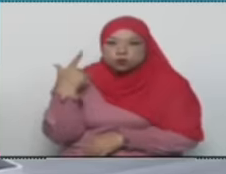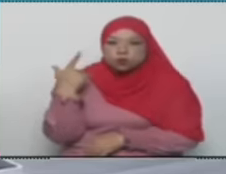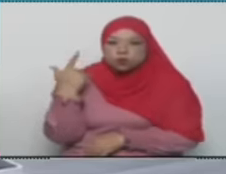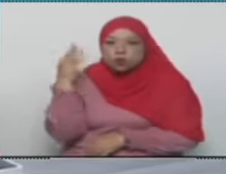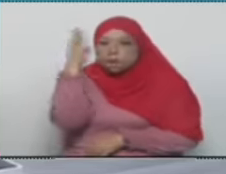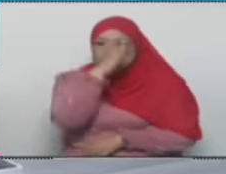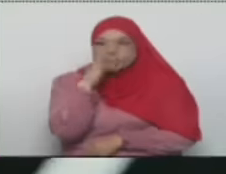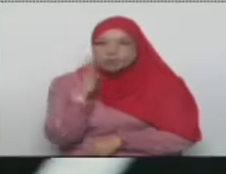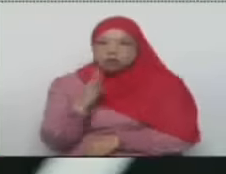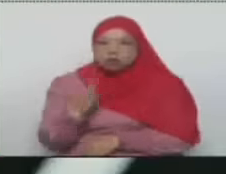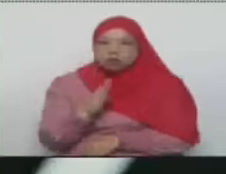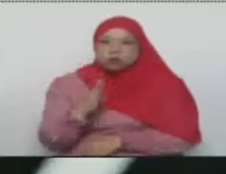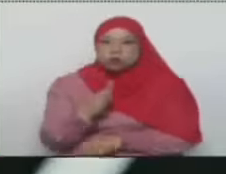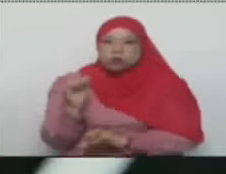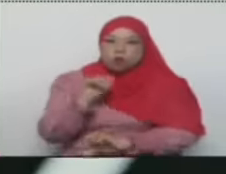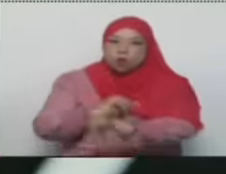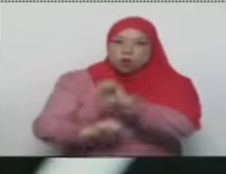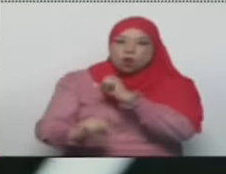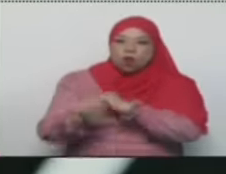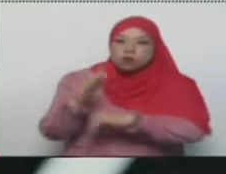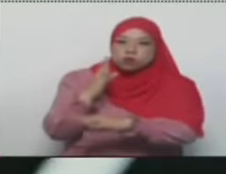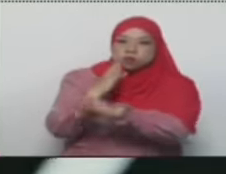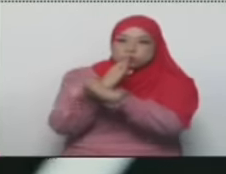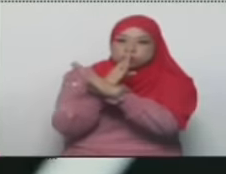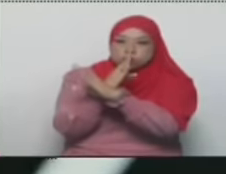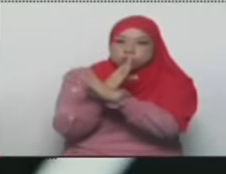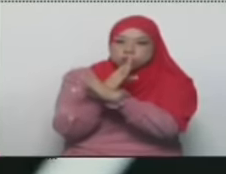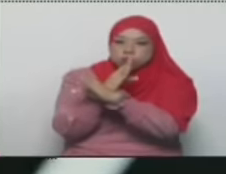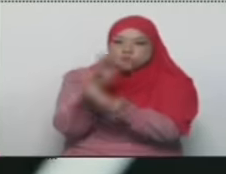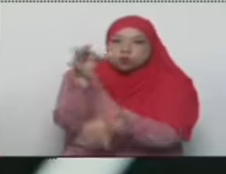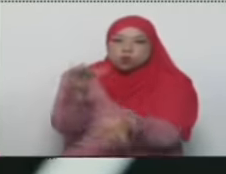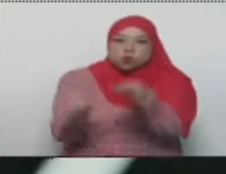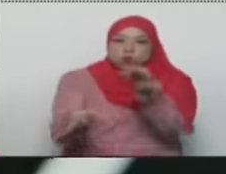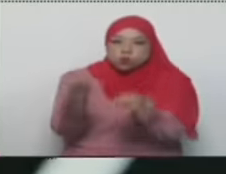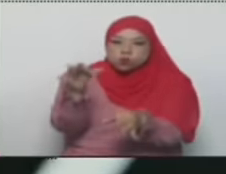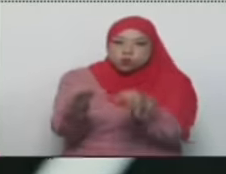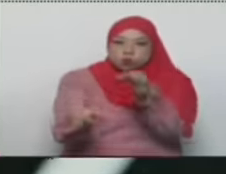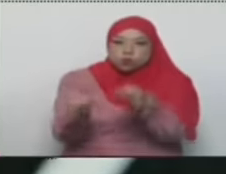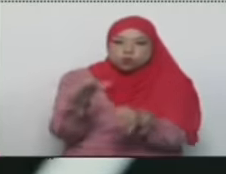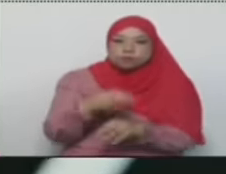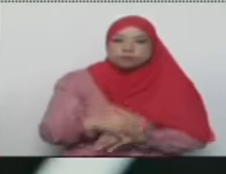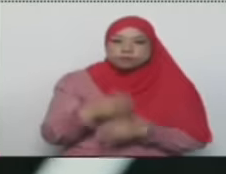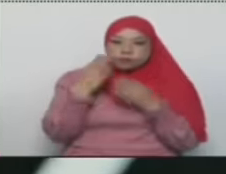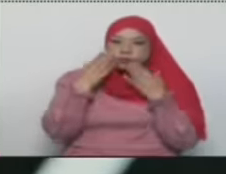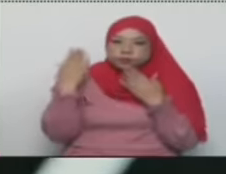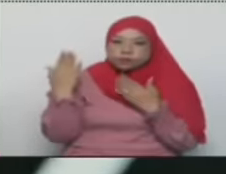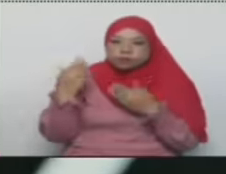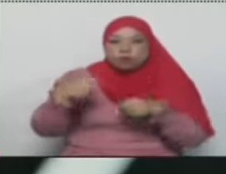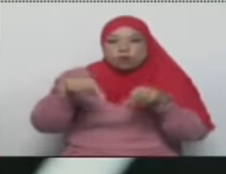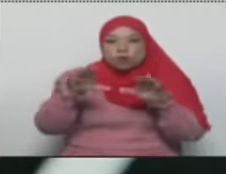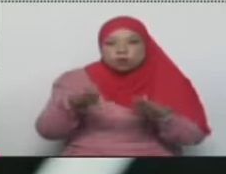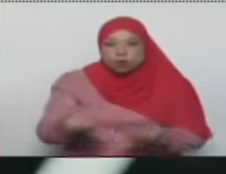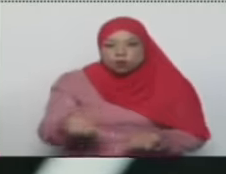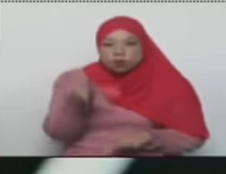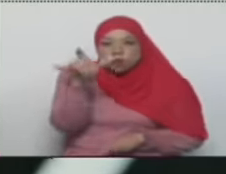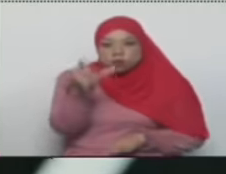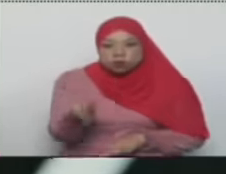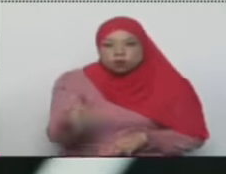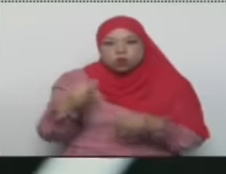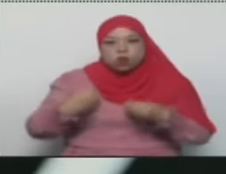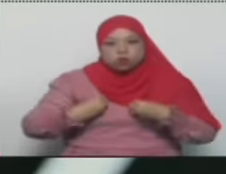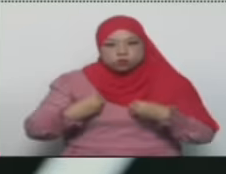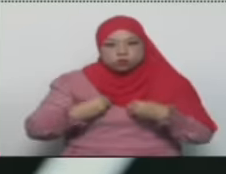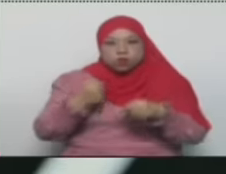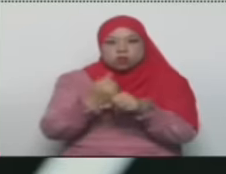Brasil. ¿Por qué se enfrentan Musk y la Corte Suprema? Dice, la empresa de Elon Musk retirará su personal de Brasil tras